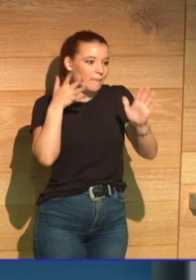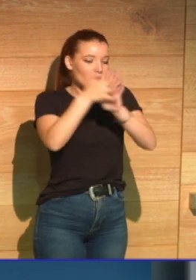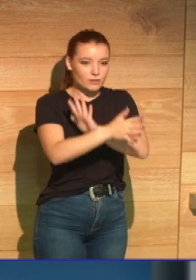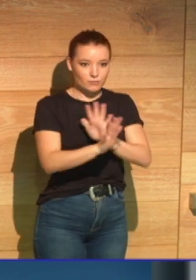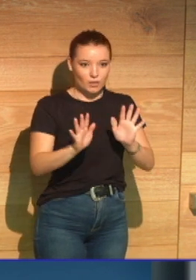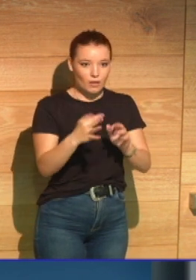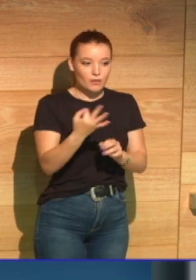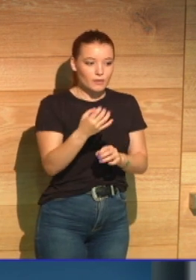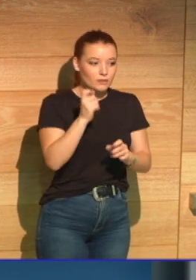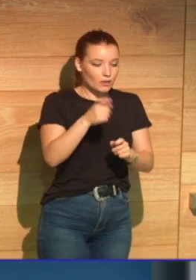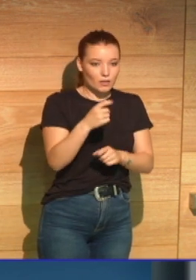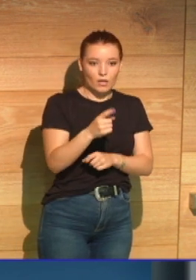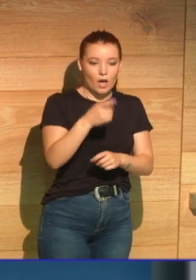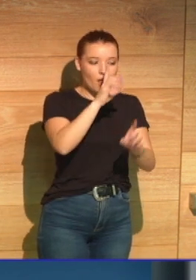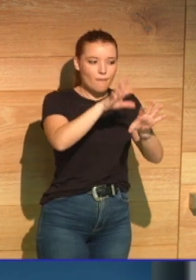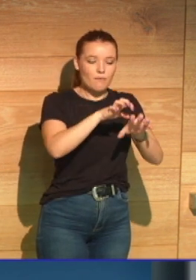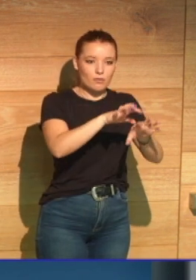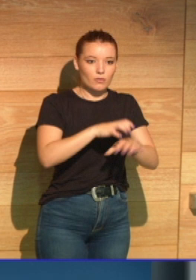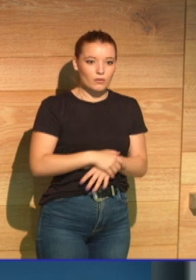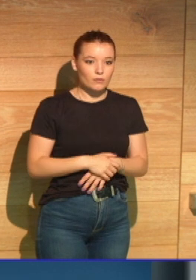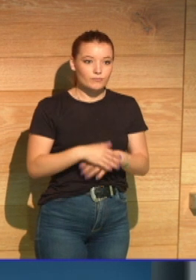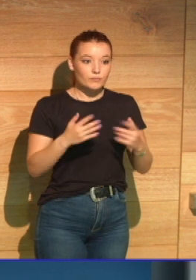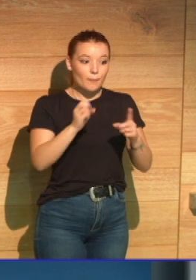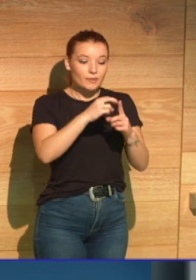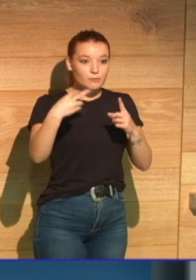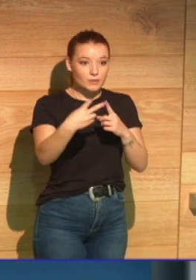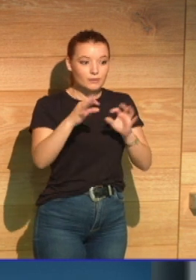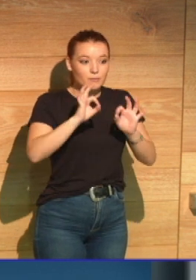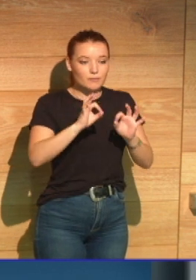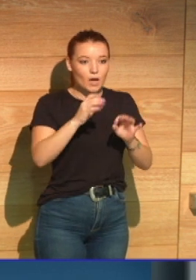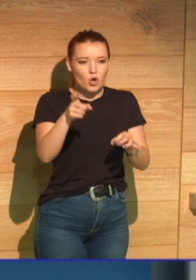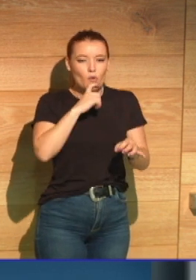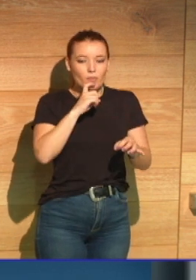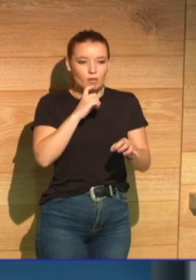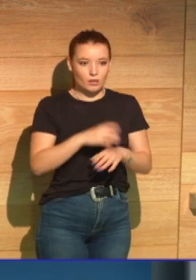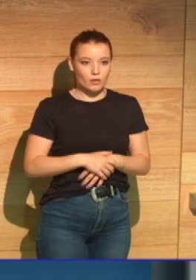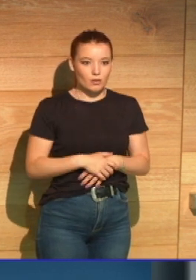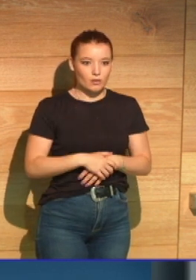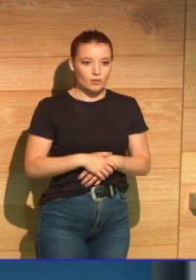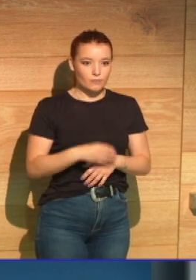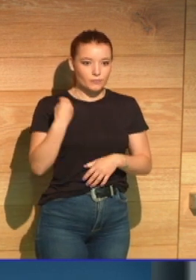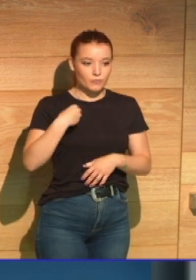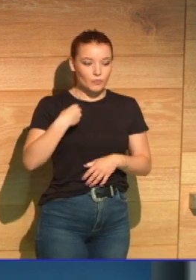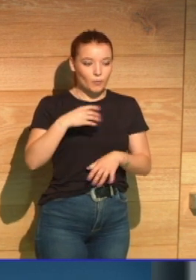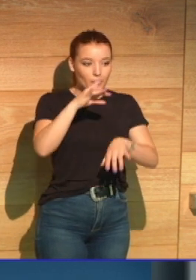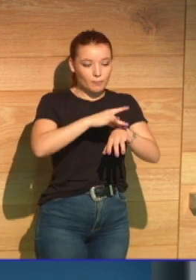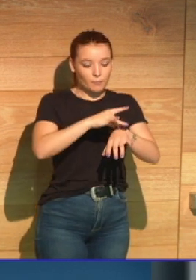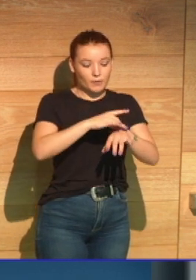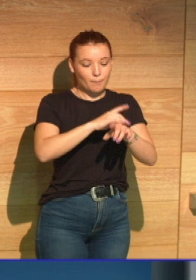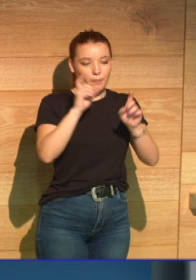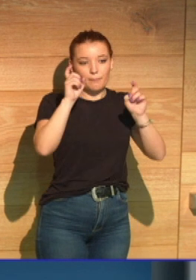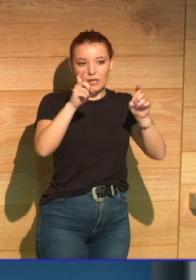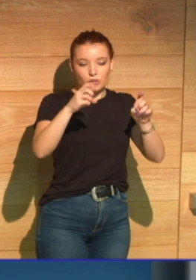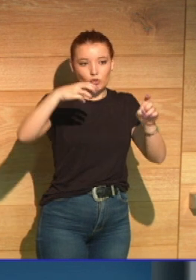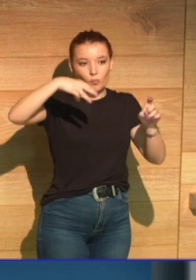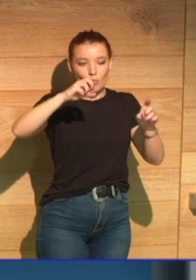todo lugar. Y ahí hablamos de la perspectiva de la complejidad desde la propuesta pedagógica, por ejemplo, del maestro Morín, donde estamos